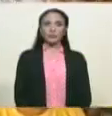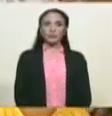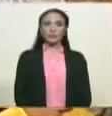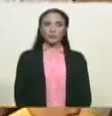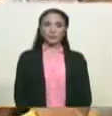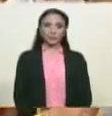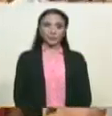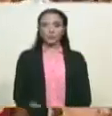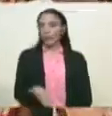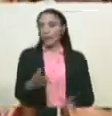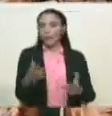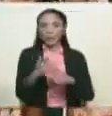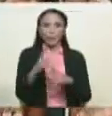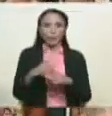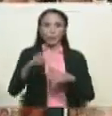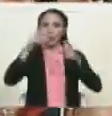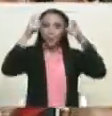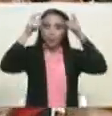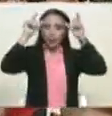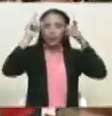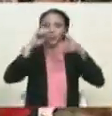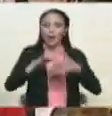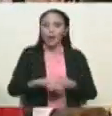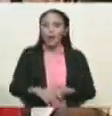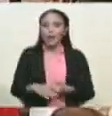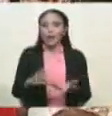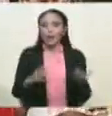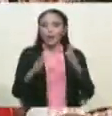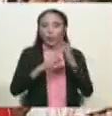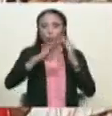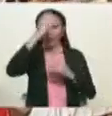Sea vaca, sea toro, sea gallina, sea gallo.